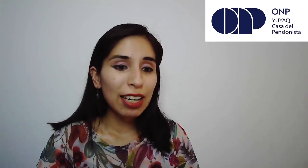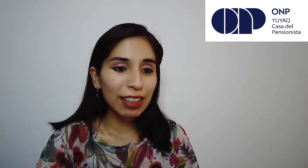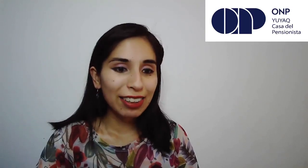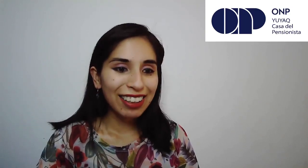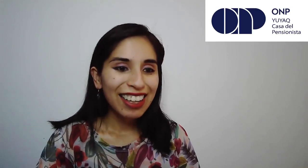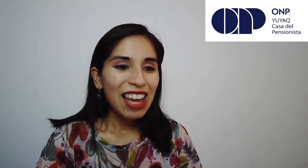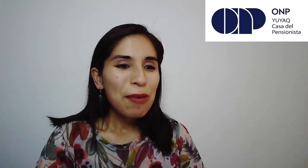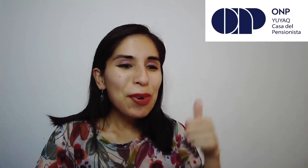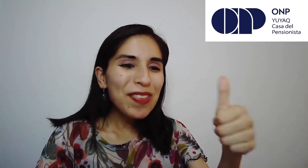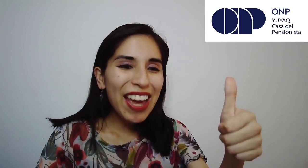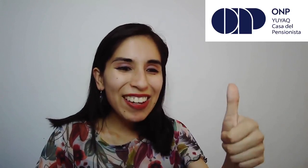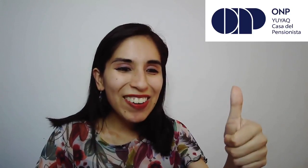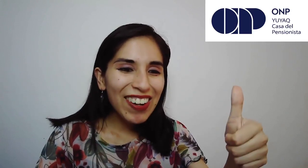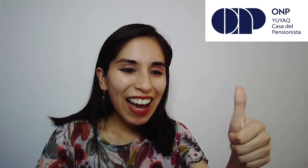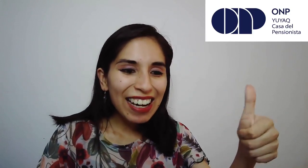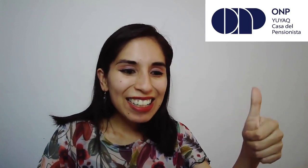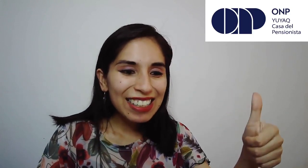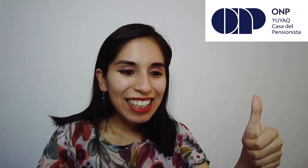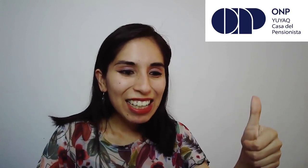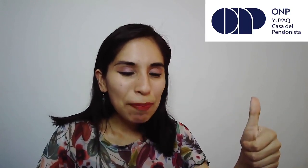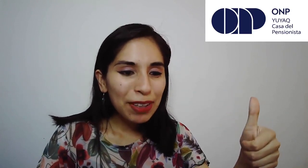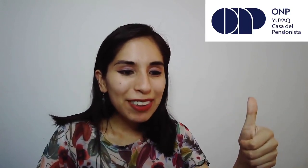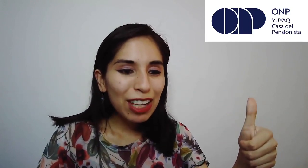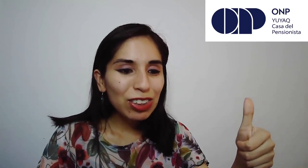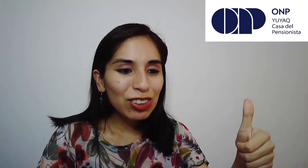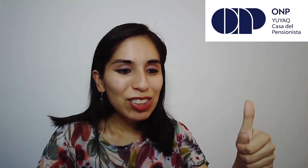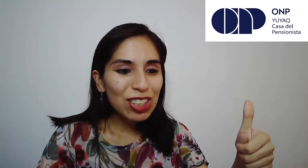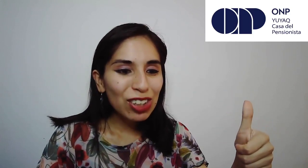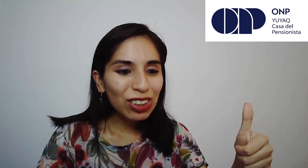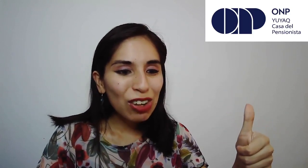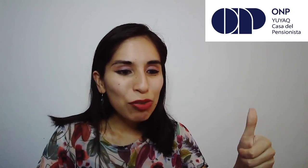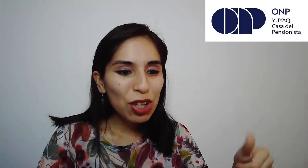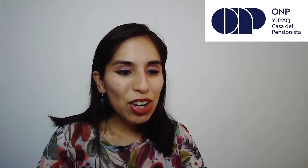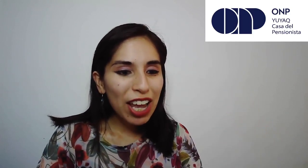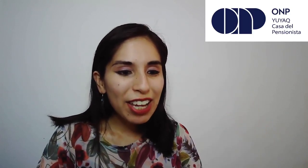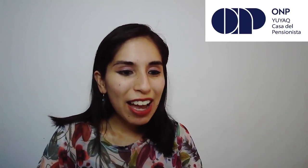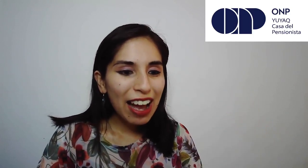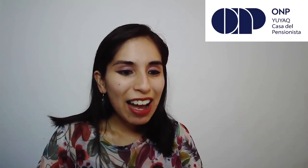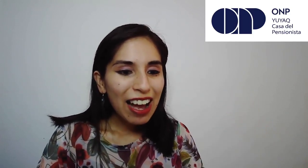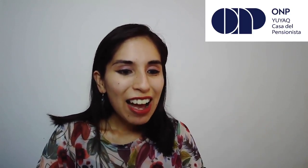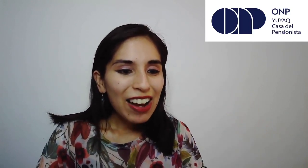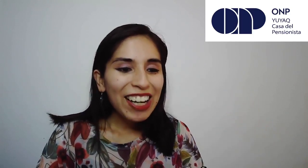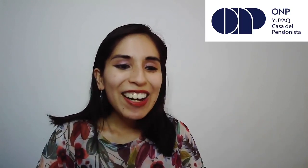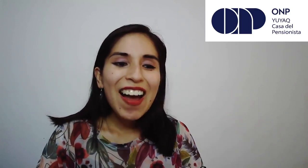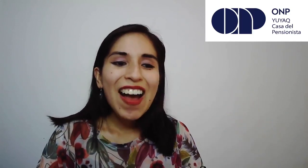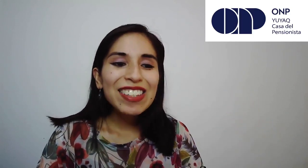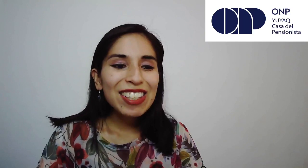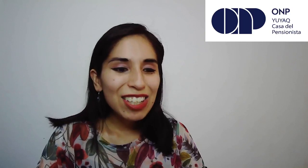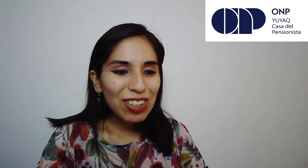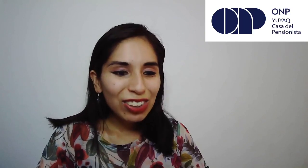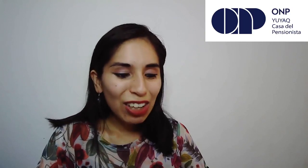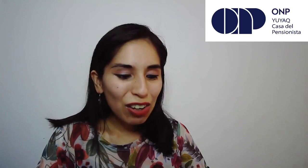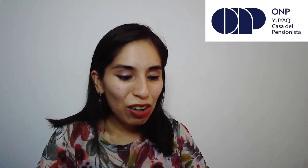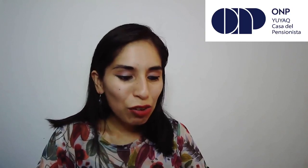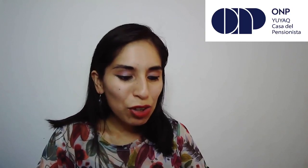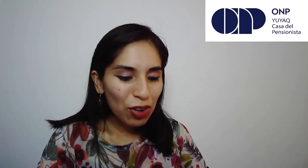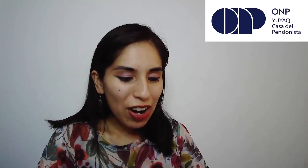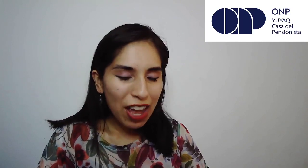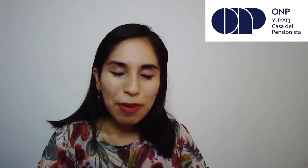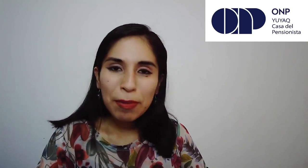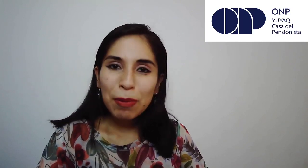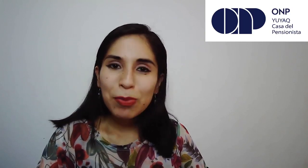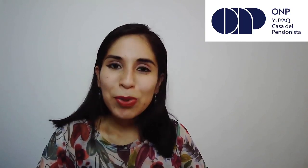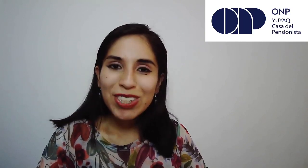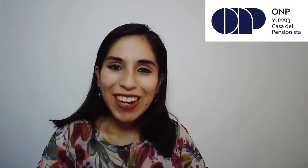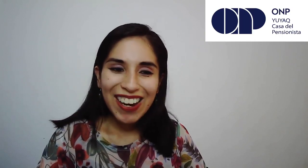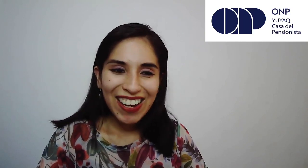excelente muy bien con ganas de seguir aprendiendo señor teófilo leía gracias señor teófilo